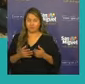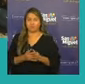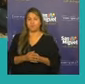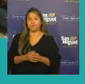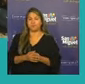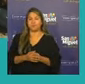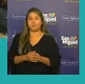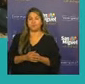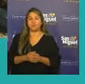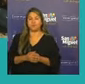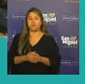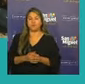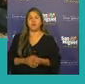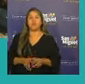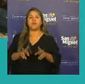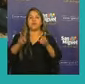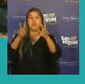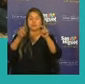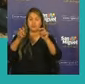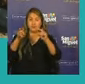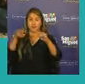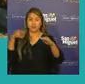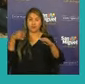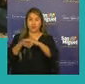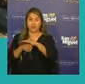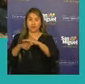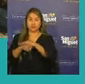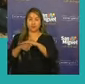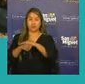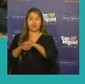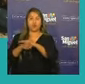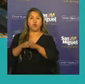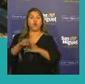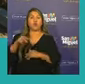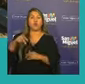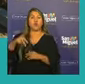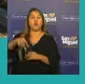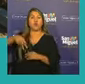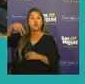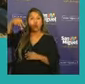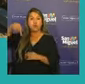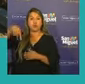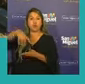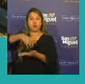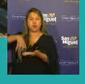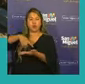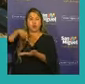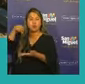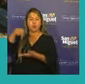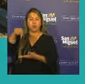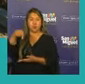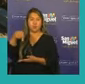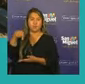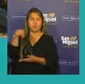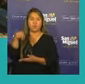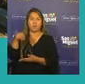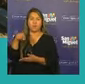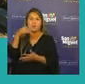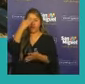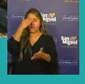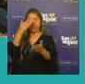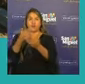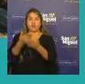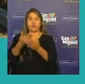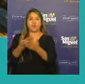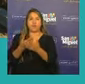Nos queda el acceso norte de la gran, de nuestra comuna. El acceso norte al frente del conservador de